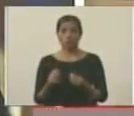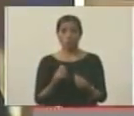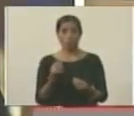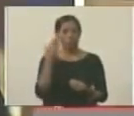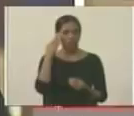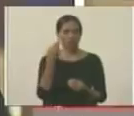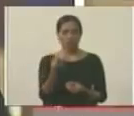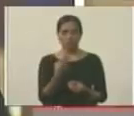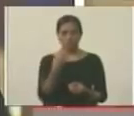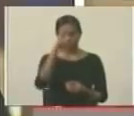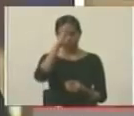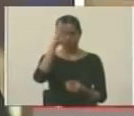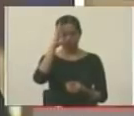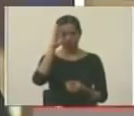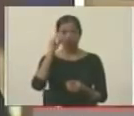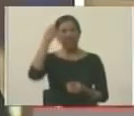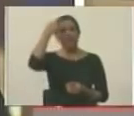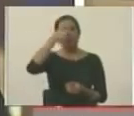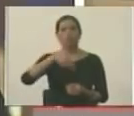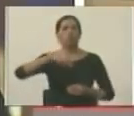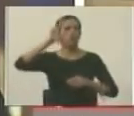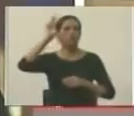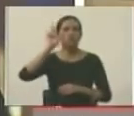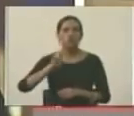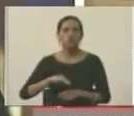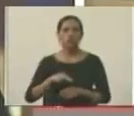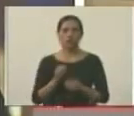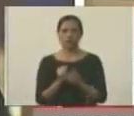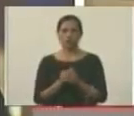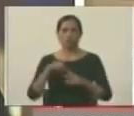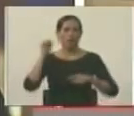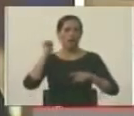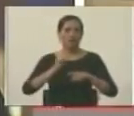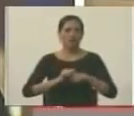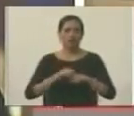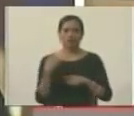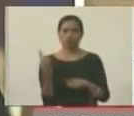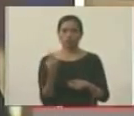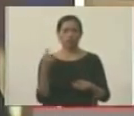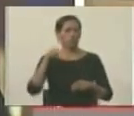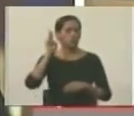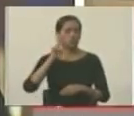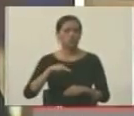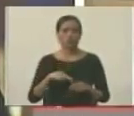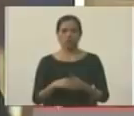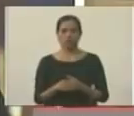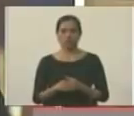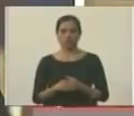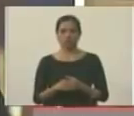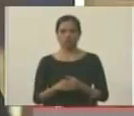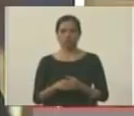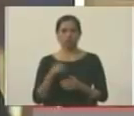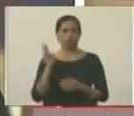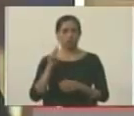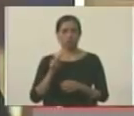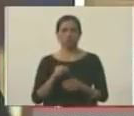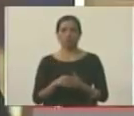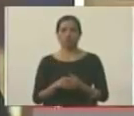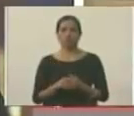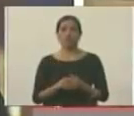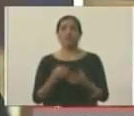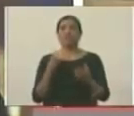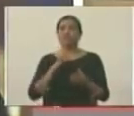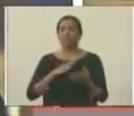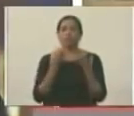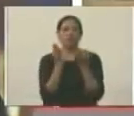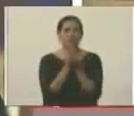Diosdado, que el pueblo jamás nos ha dejado solo, ni jamás nos dejará solo. Estaremos siempre unidos